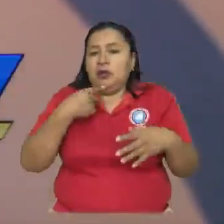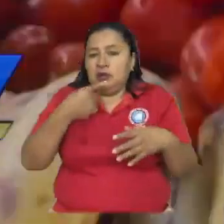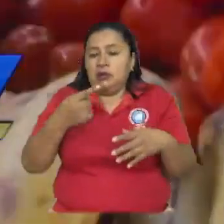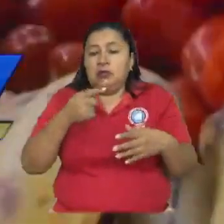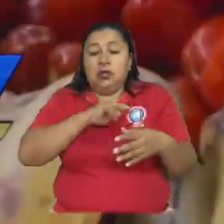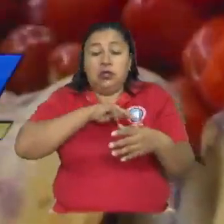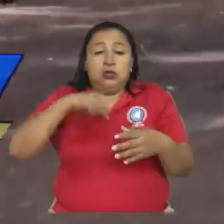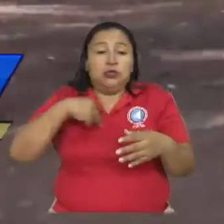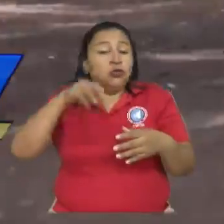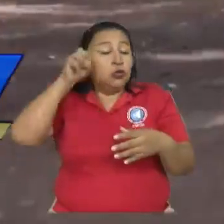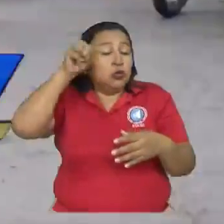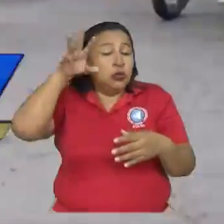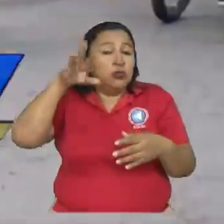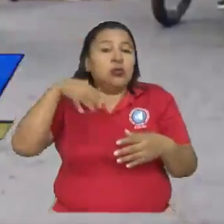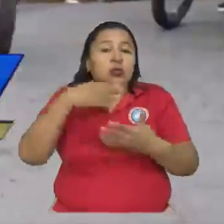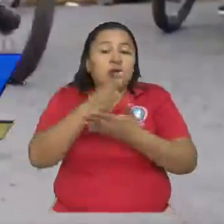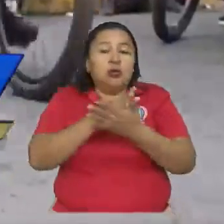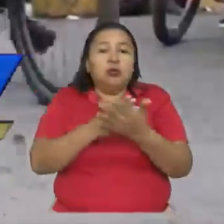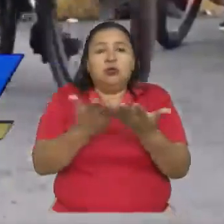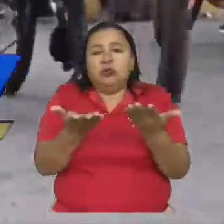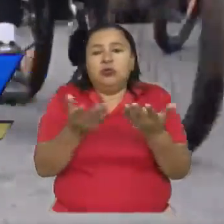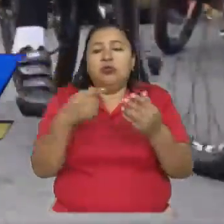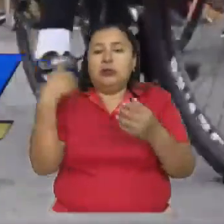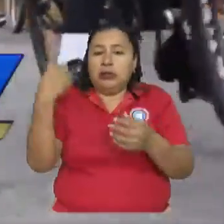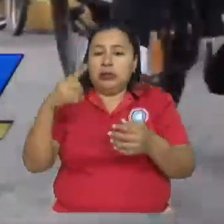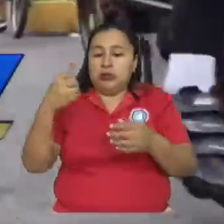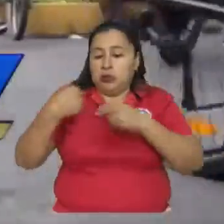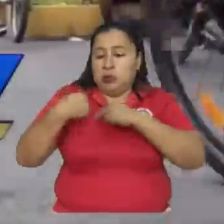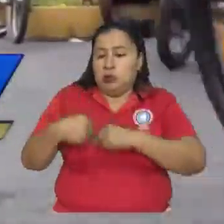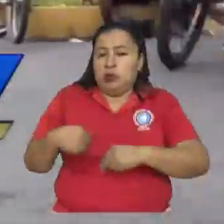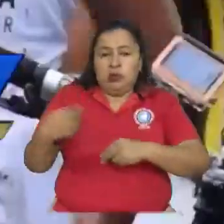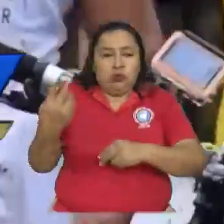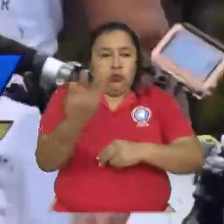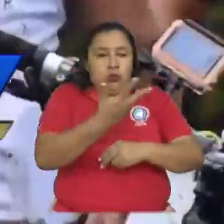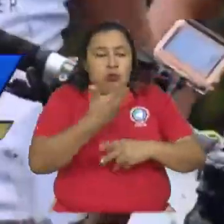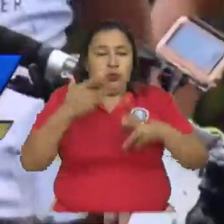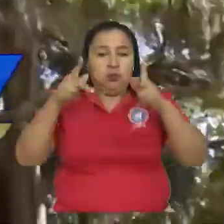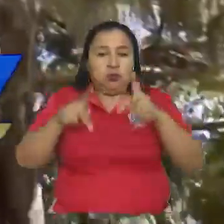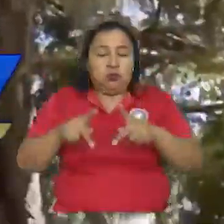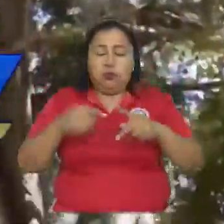para nosotros el turismo es un derecho humano de todos